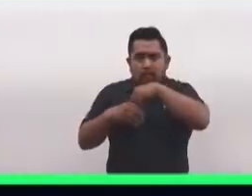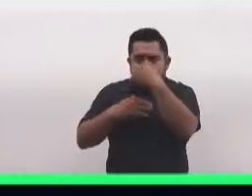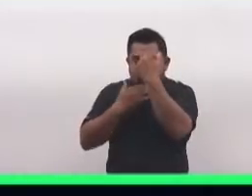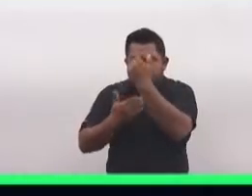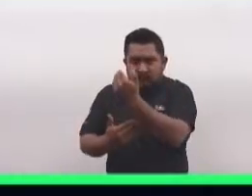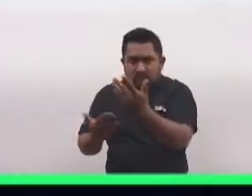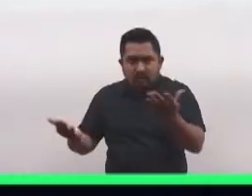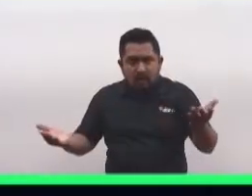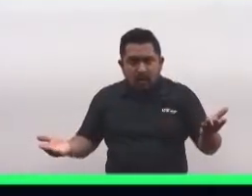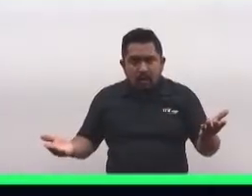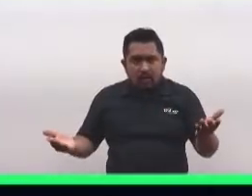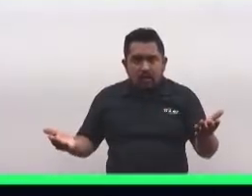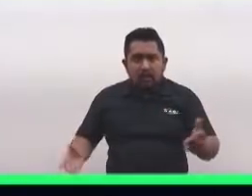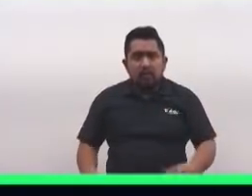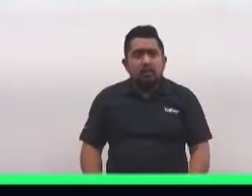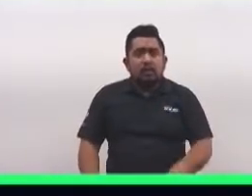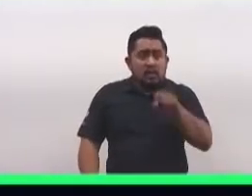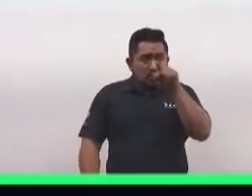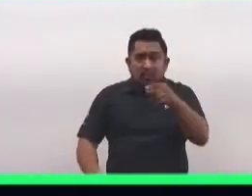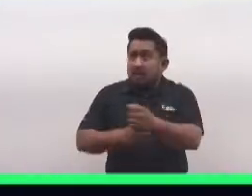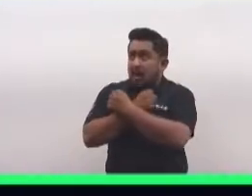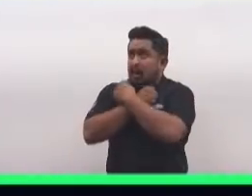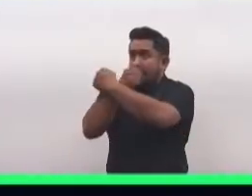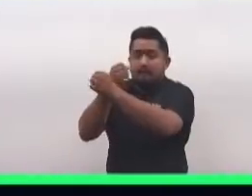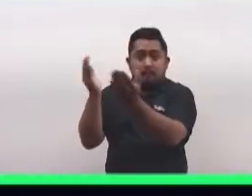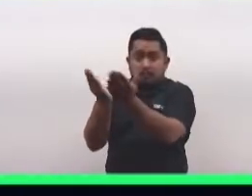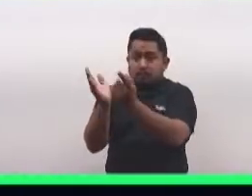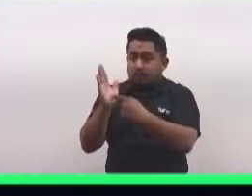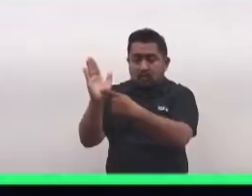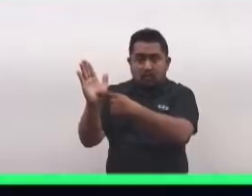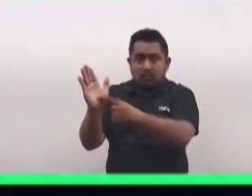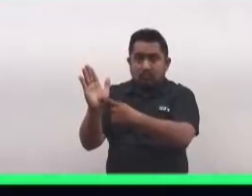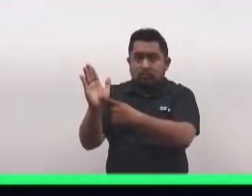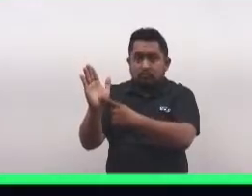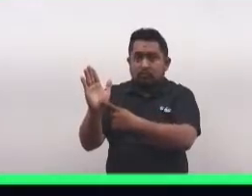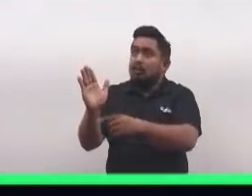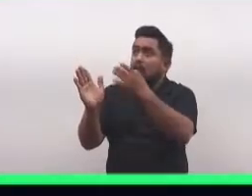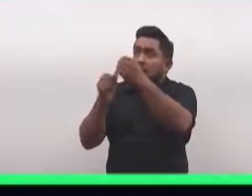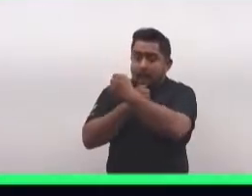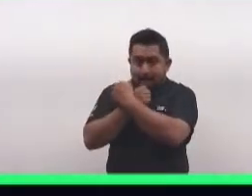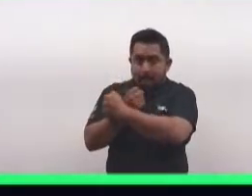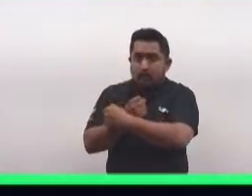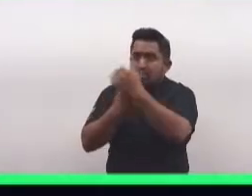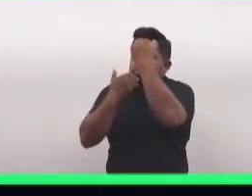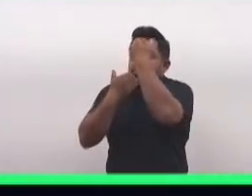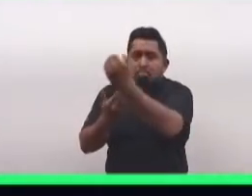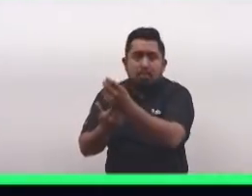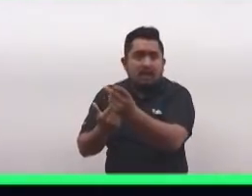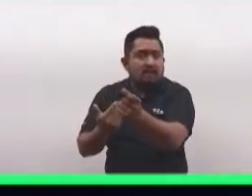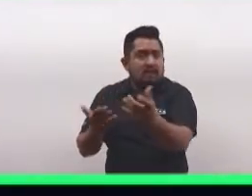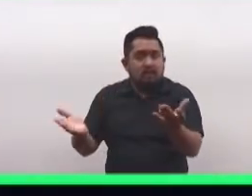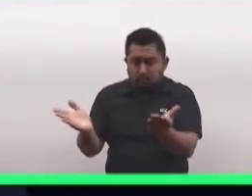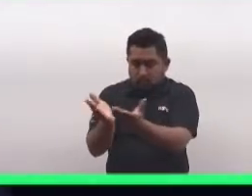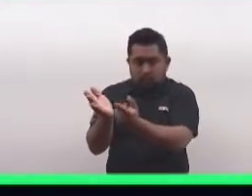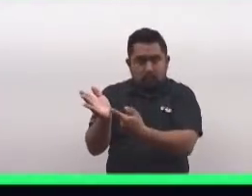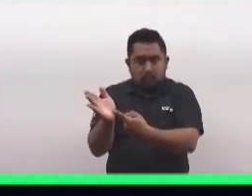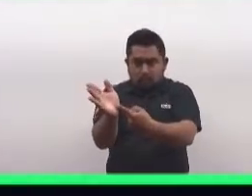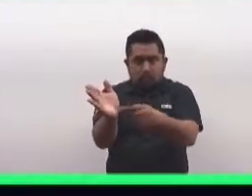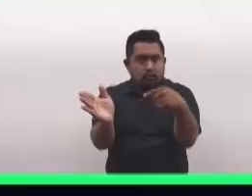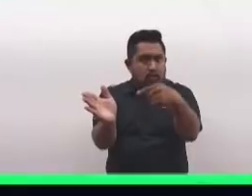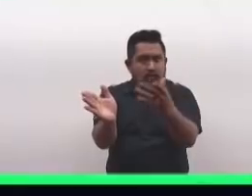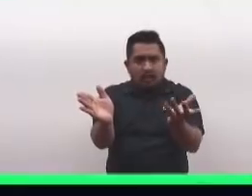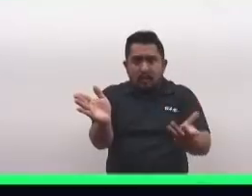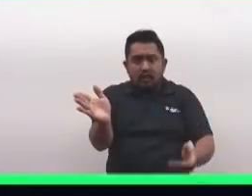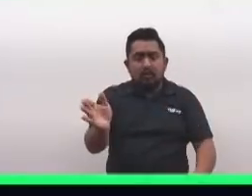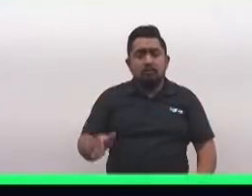divino arabia si ustedes me aman dice la palabra al referente adiós sometan a mi autoridad dice la palabra el señor se referente